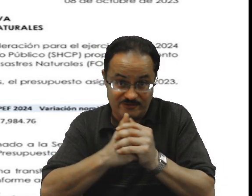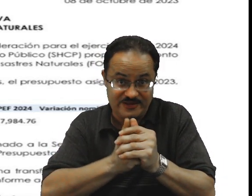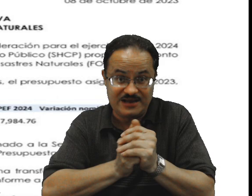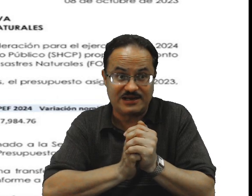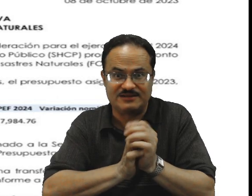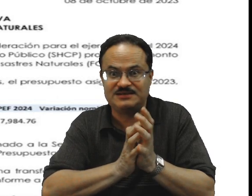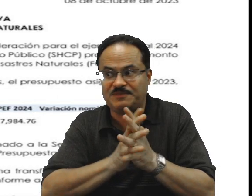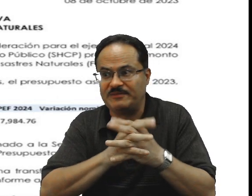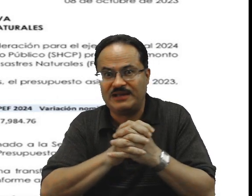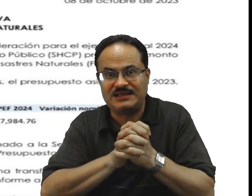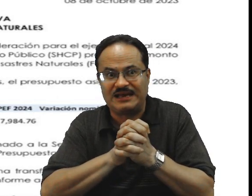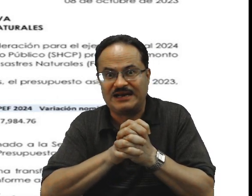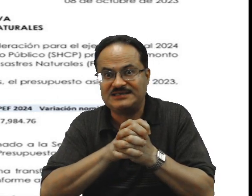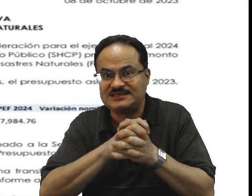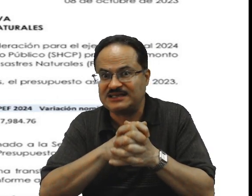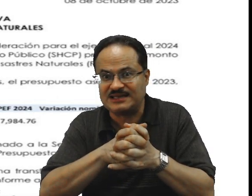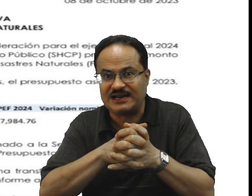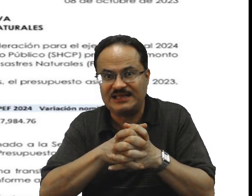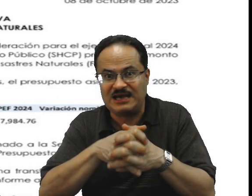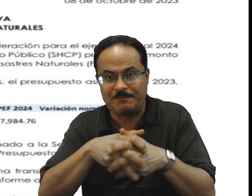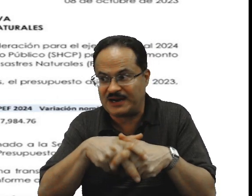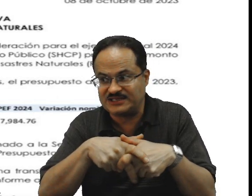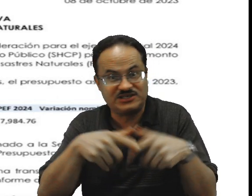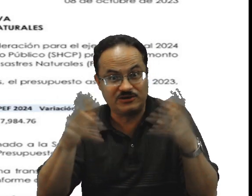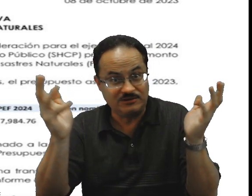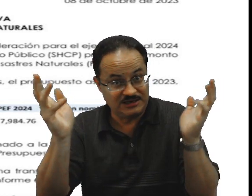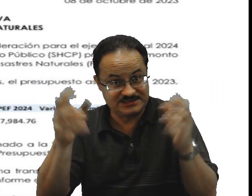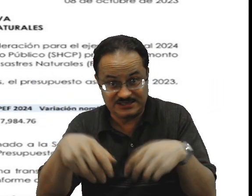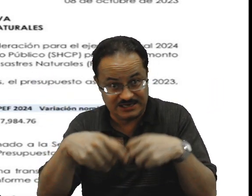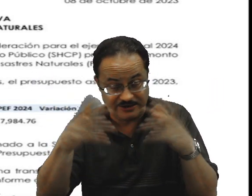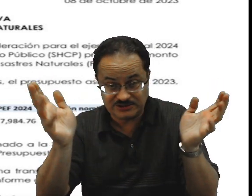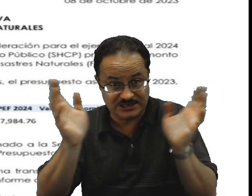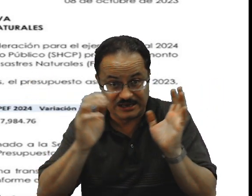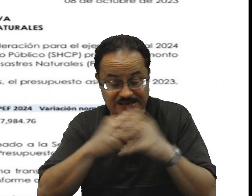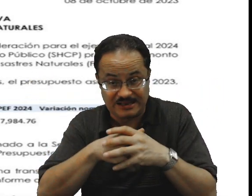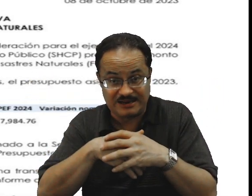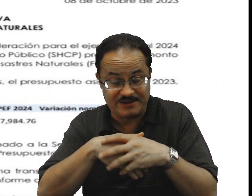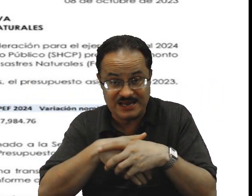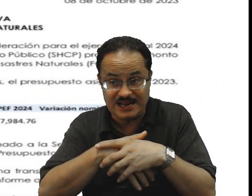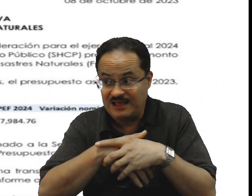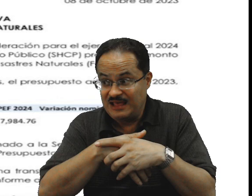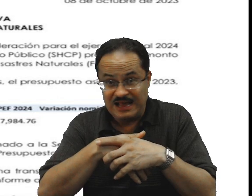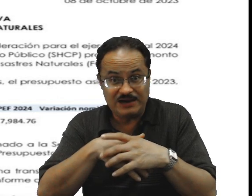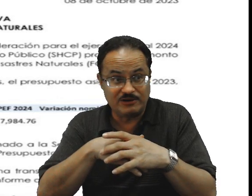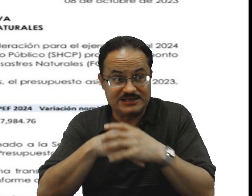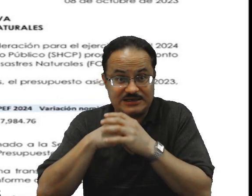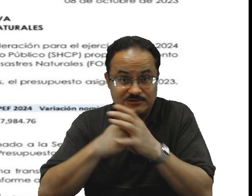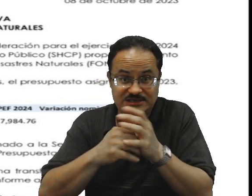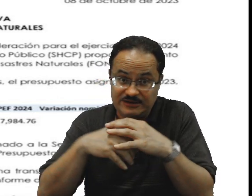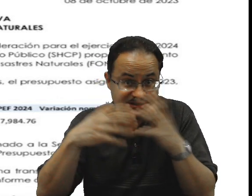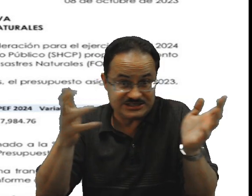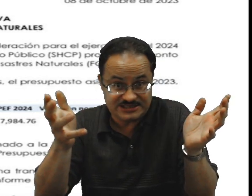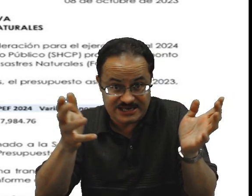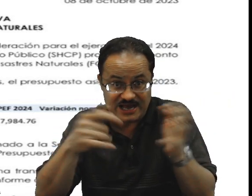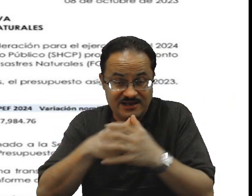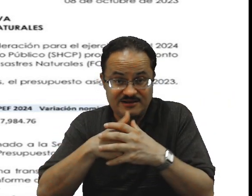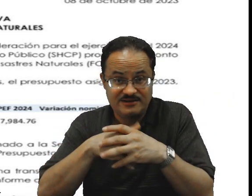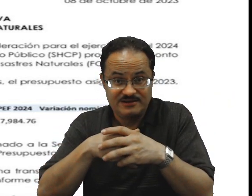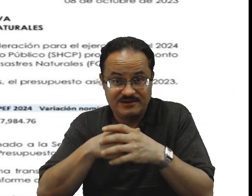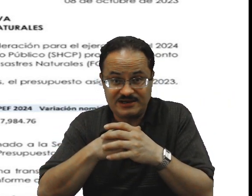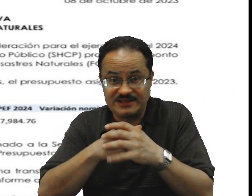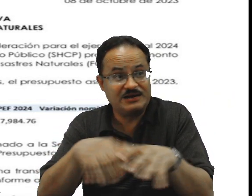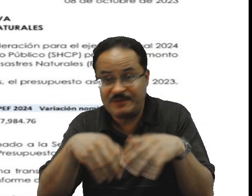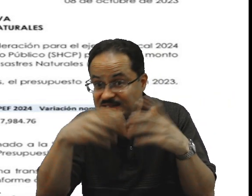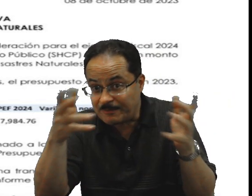fonden que simplemente a raíz de esta tragedia apareció así de la noche a la mañana algo que según ya no existía